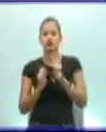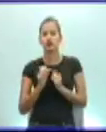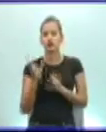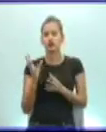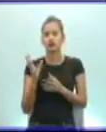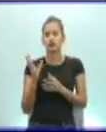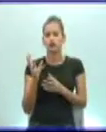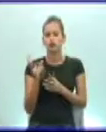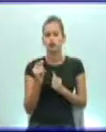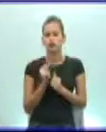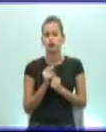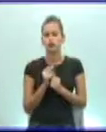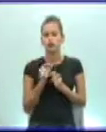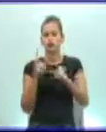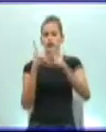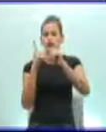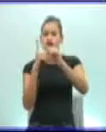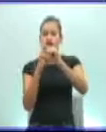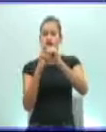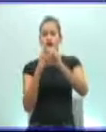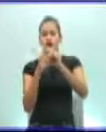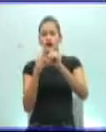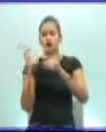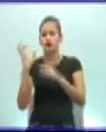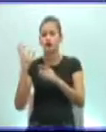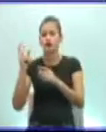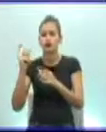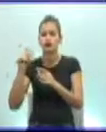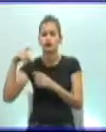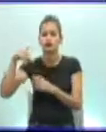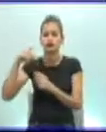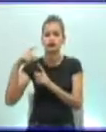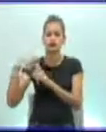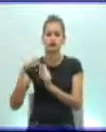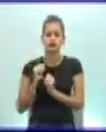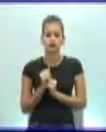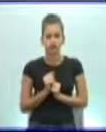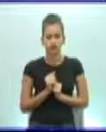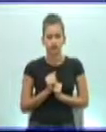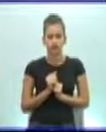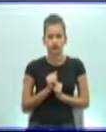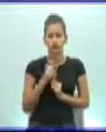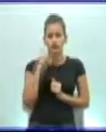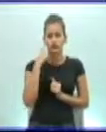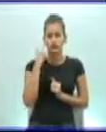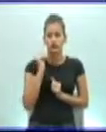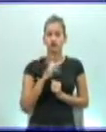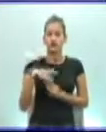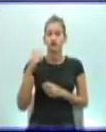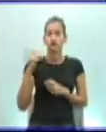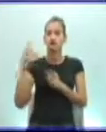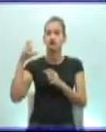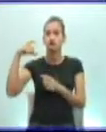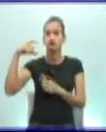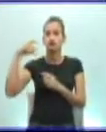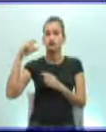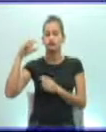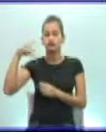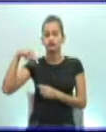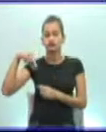ser fraccionarios. Y aquí ya les voy a mostrar también que los racionales, los fraccionarios en este caso,